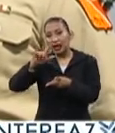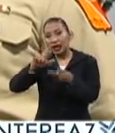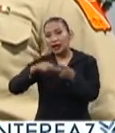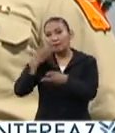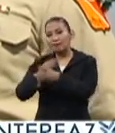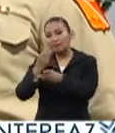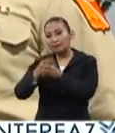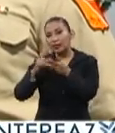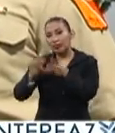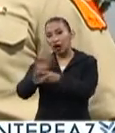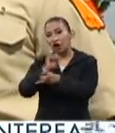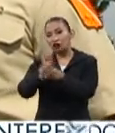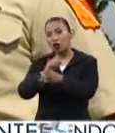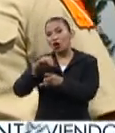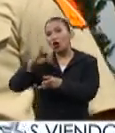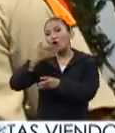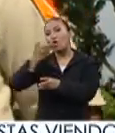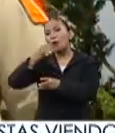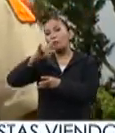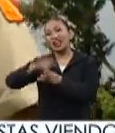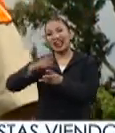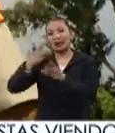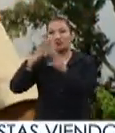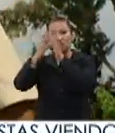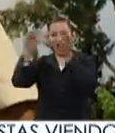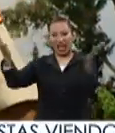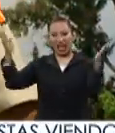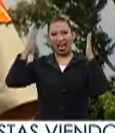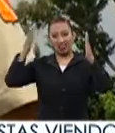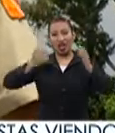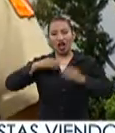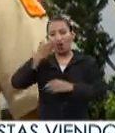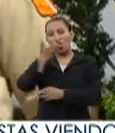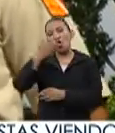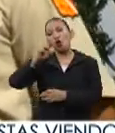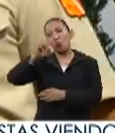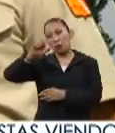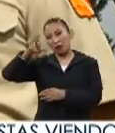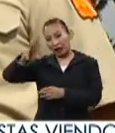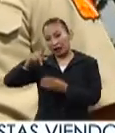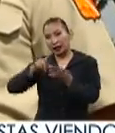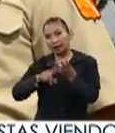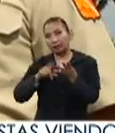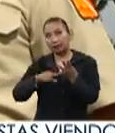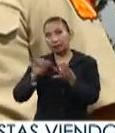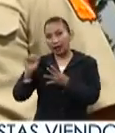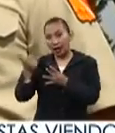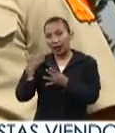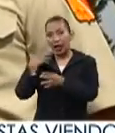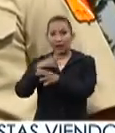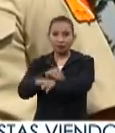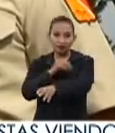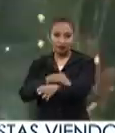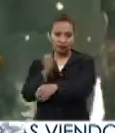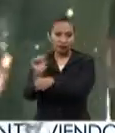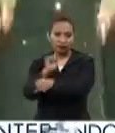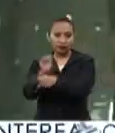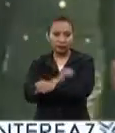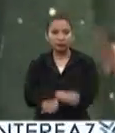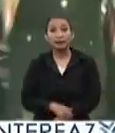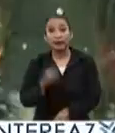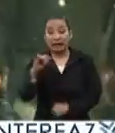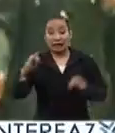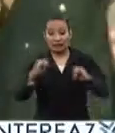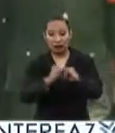y mantenimiento de vehículos Humvee, que serían los Hummer que ustedes conocen, y la de electricidad automotriz.